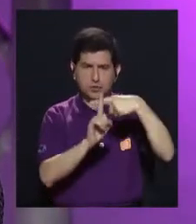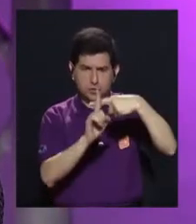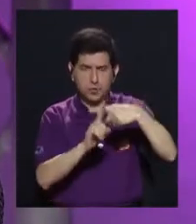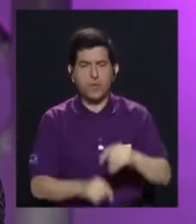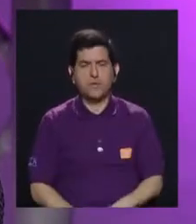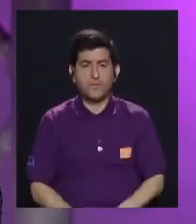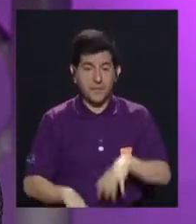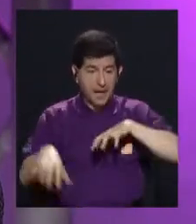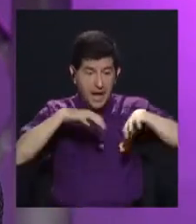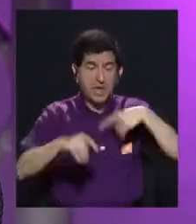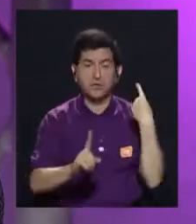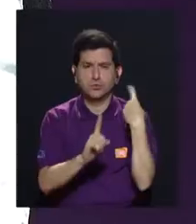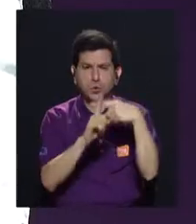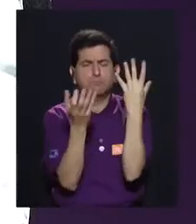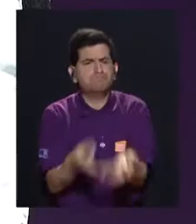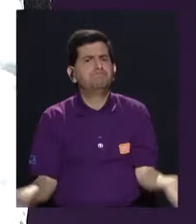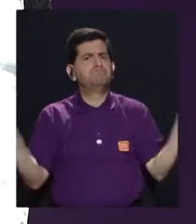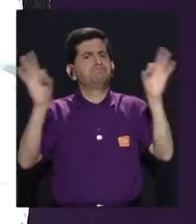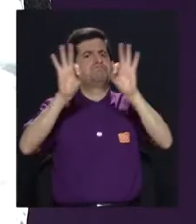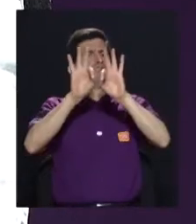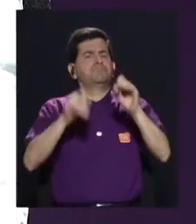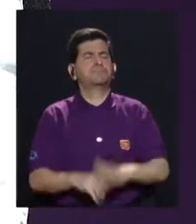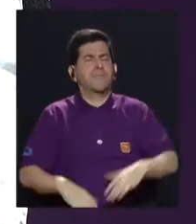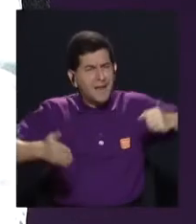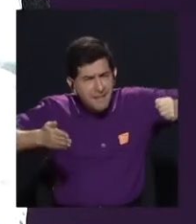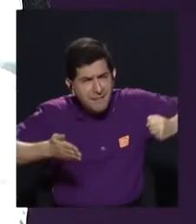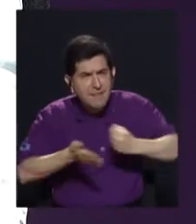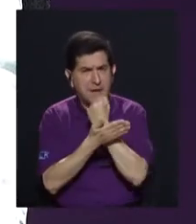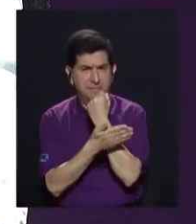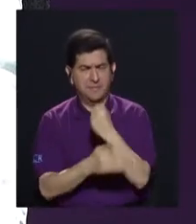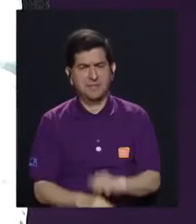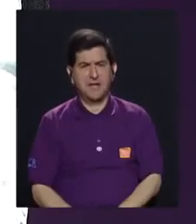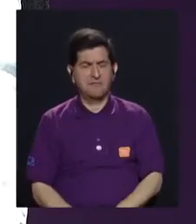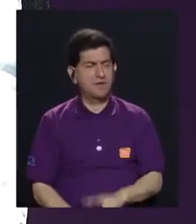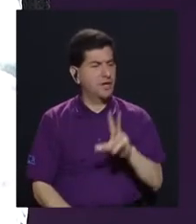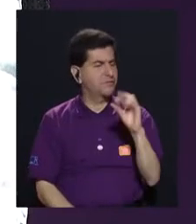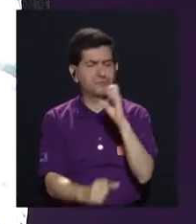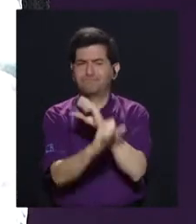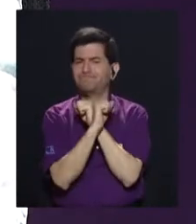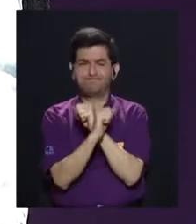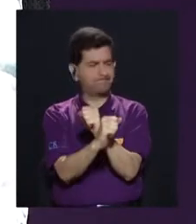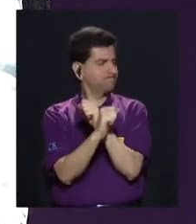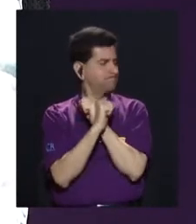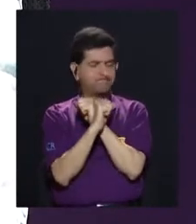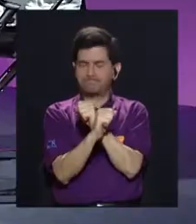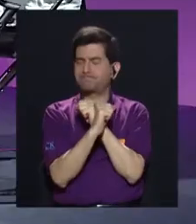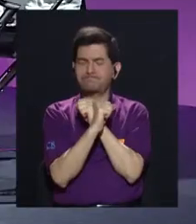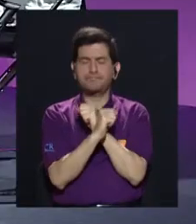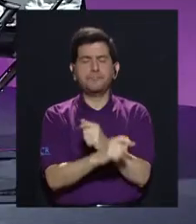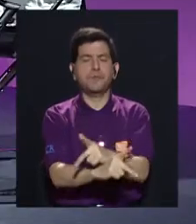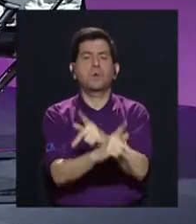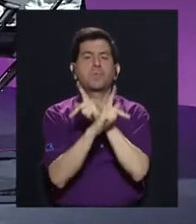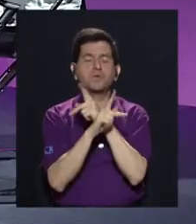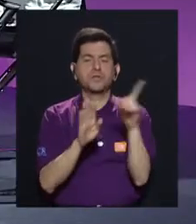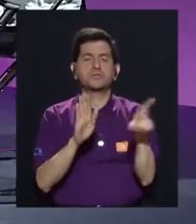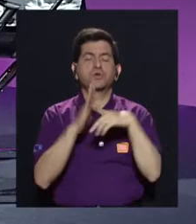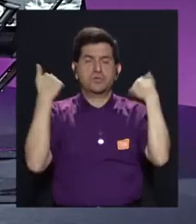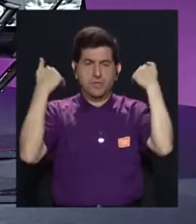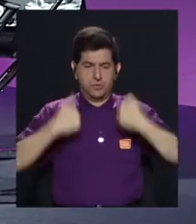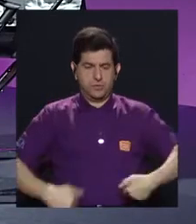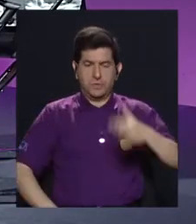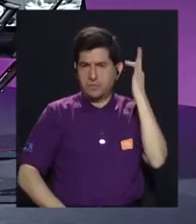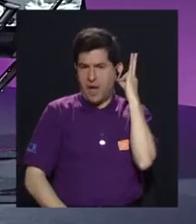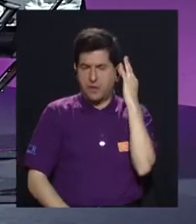acciones formativas son muy importantes lamentablemente esto no va a garantizar una protección de los derechos humanos de las